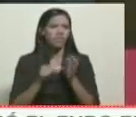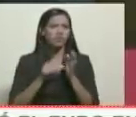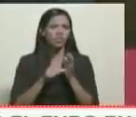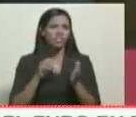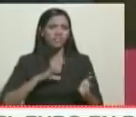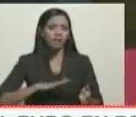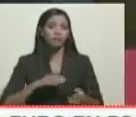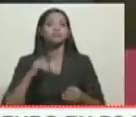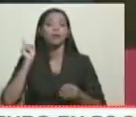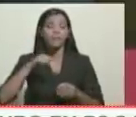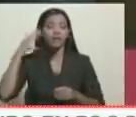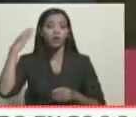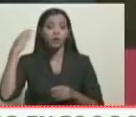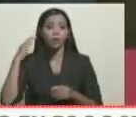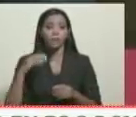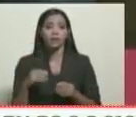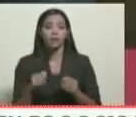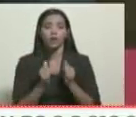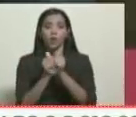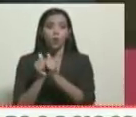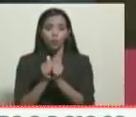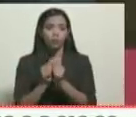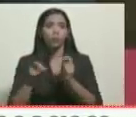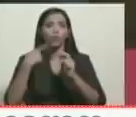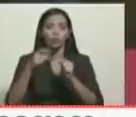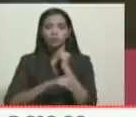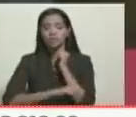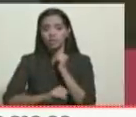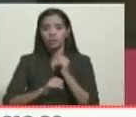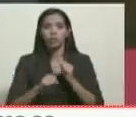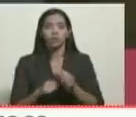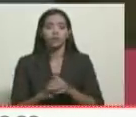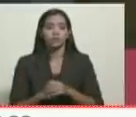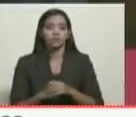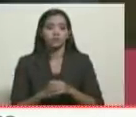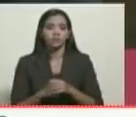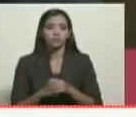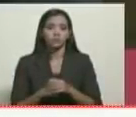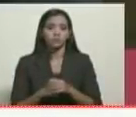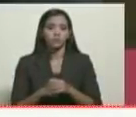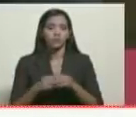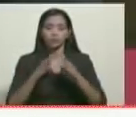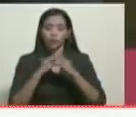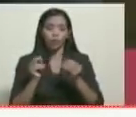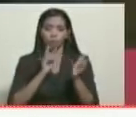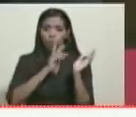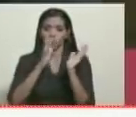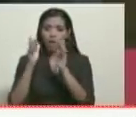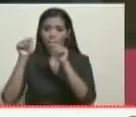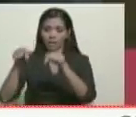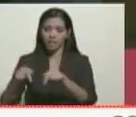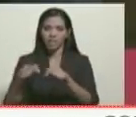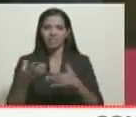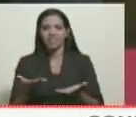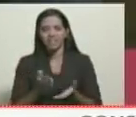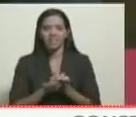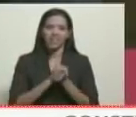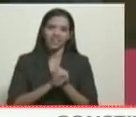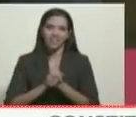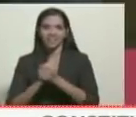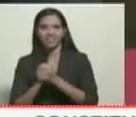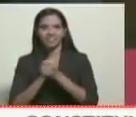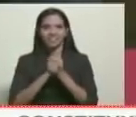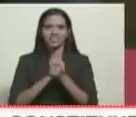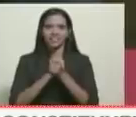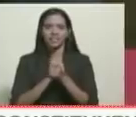Bogotá, acompañando a quién, a Carmona Estanga, ¿verdad? Todos van allá y darse la mano en querer